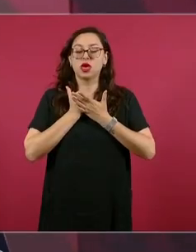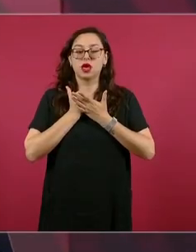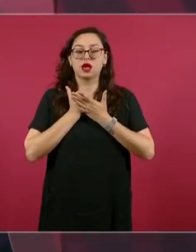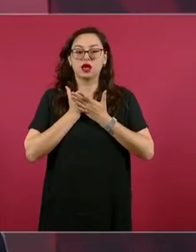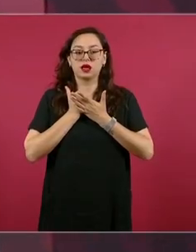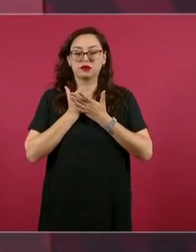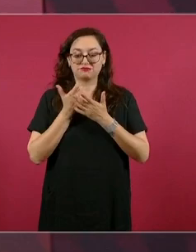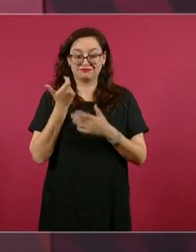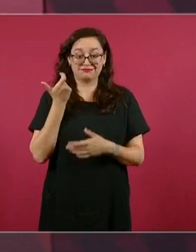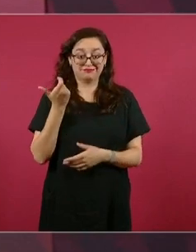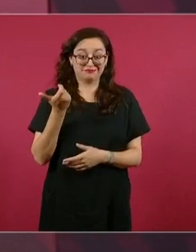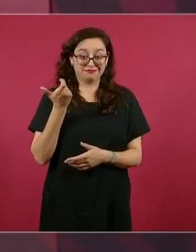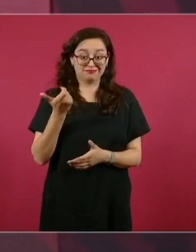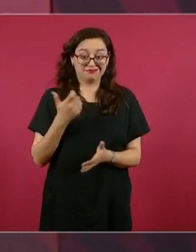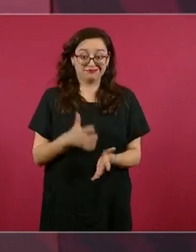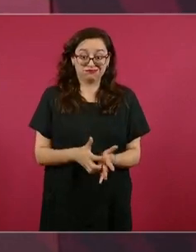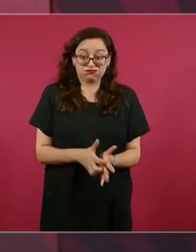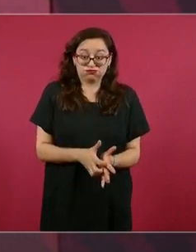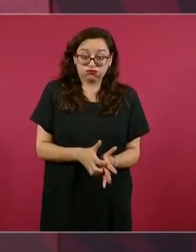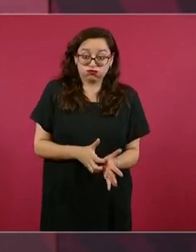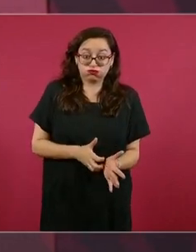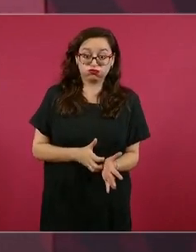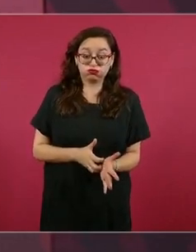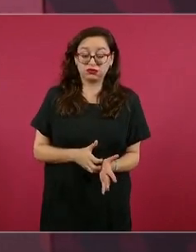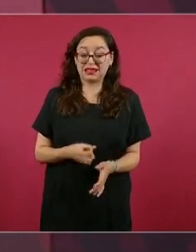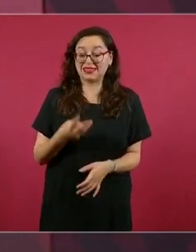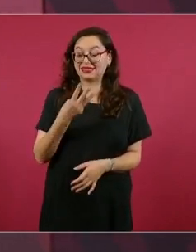Bueno, hemos ahorrado